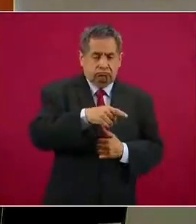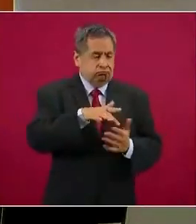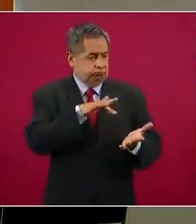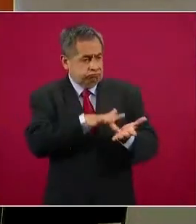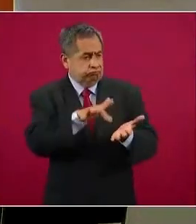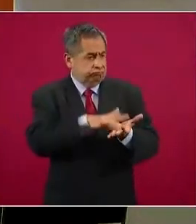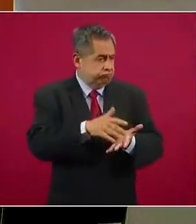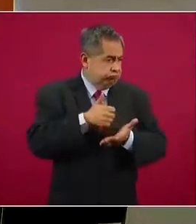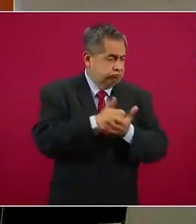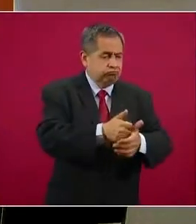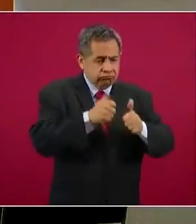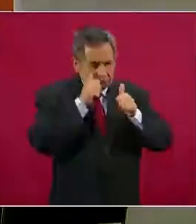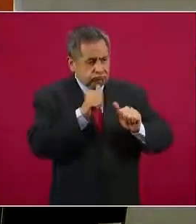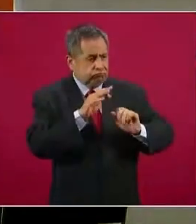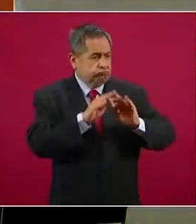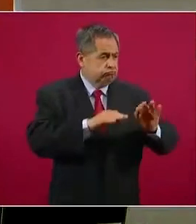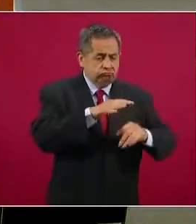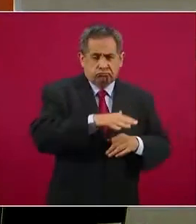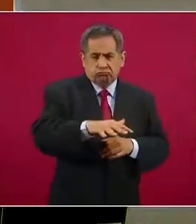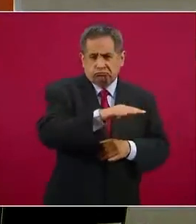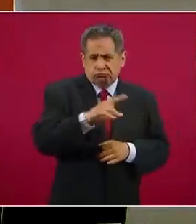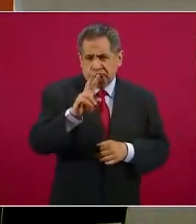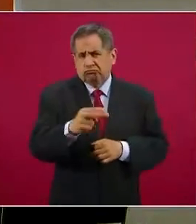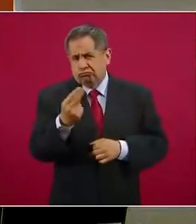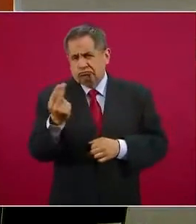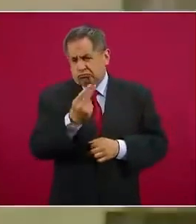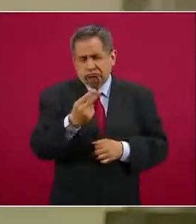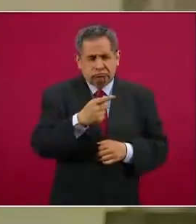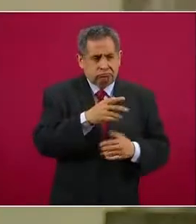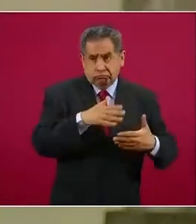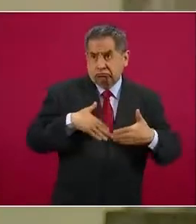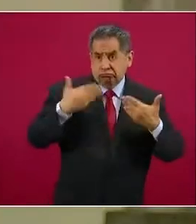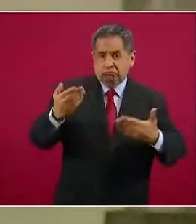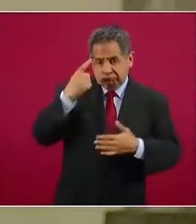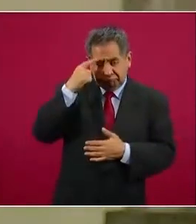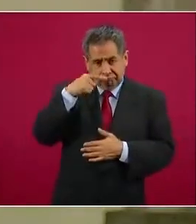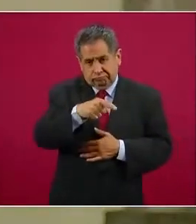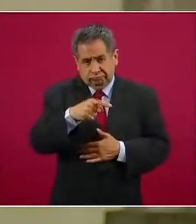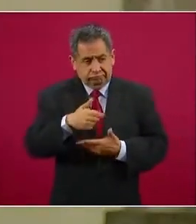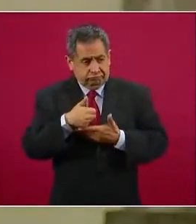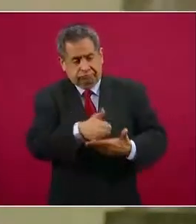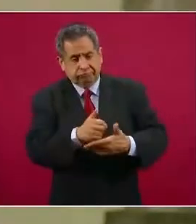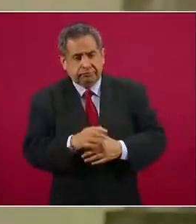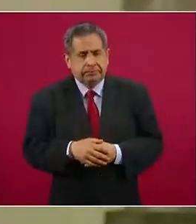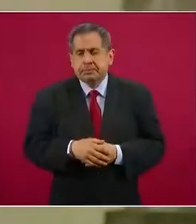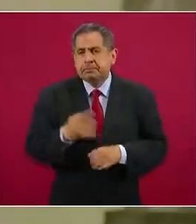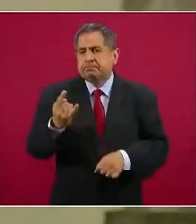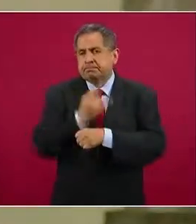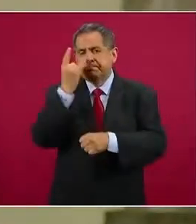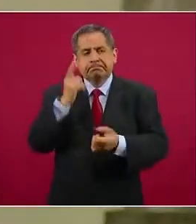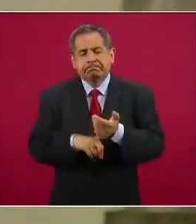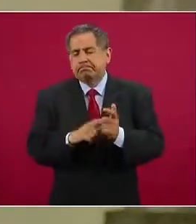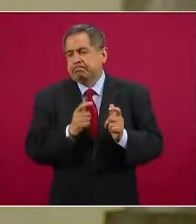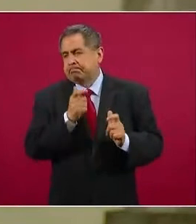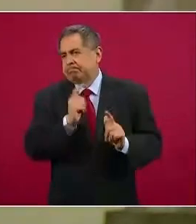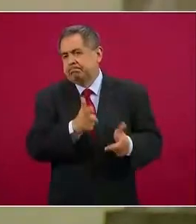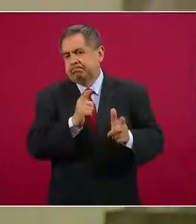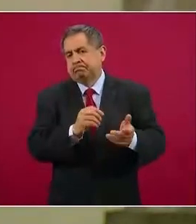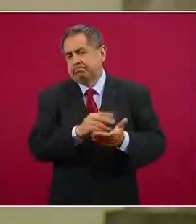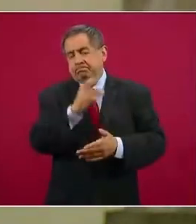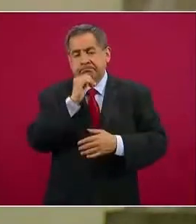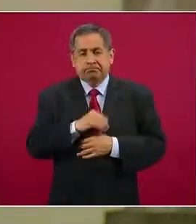ayudarlos, para esa gente que tanto lo necesita y que tanto confía en la ayuda, es una burla que ahorita, después de eso,